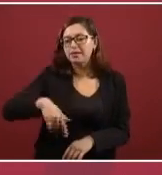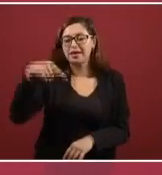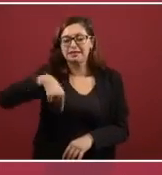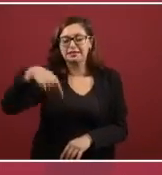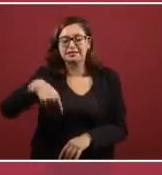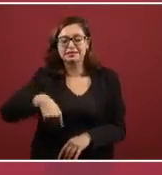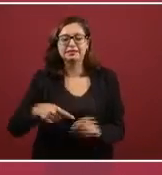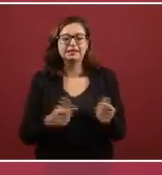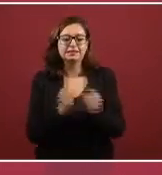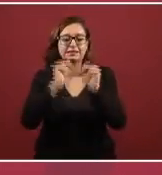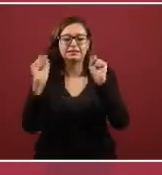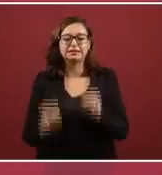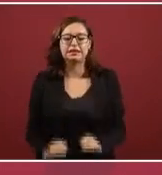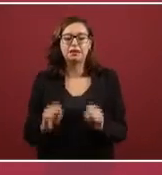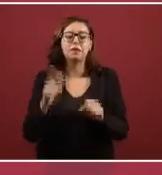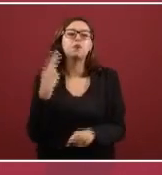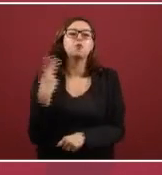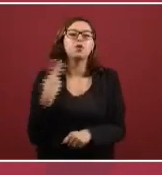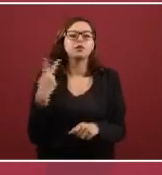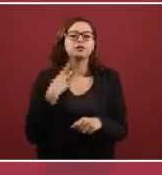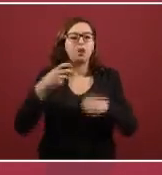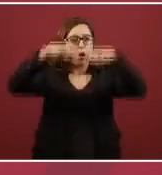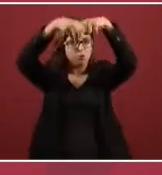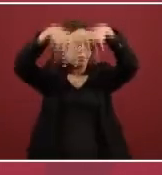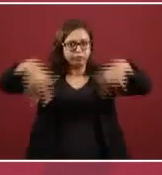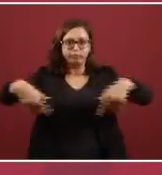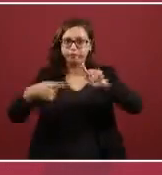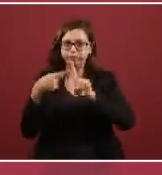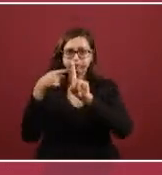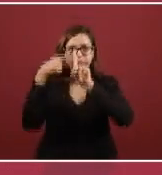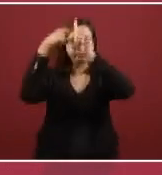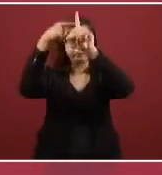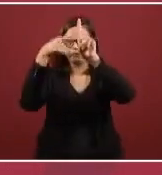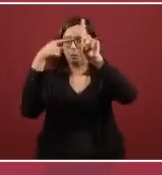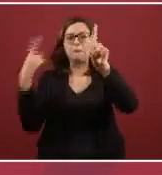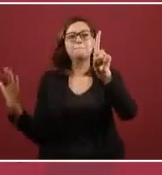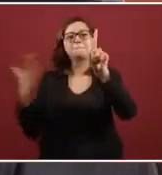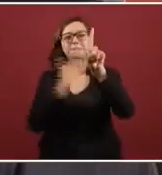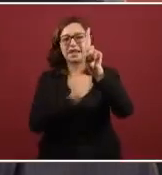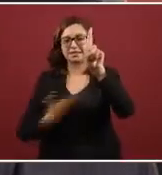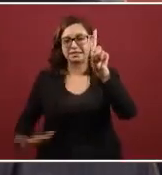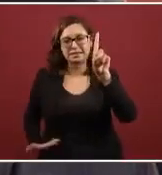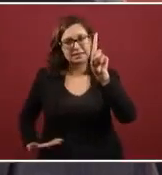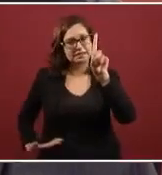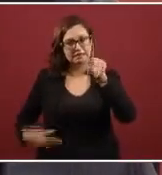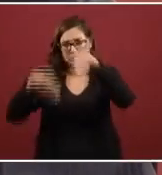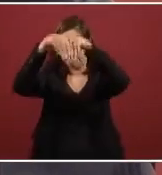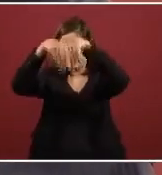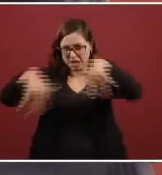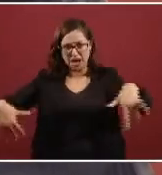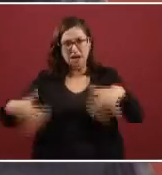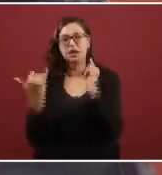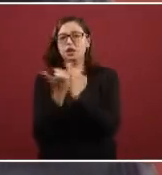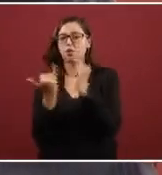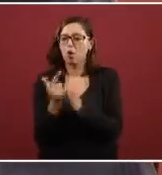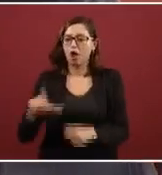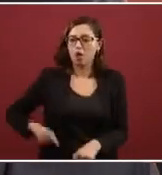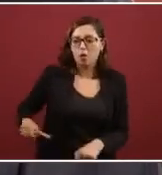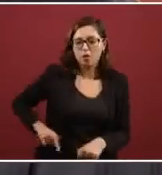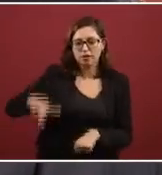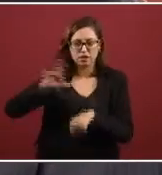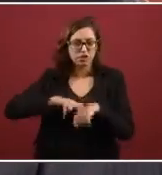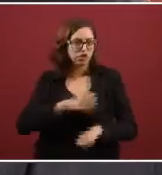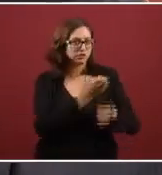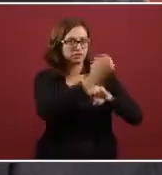político presidencialista. El presidente se entera de todo, como los gobernadores en los